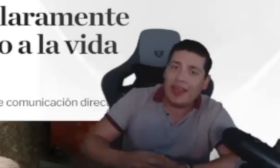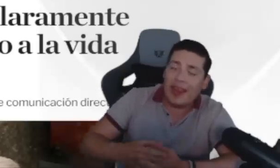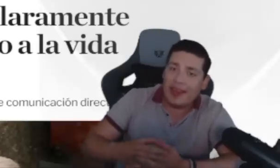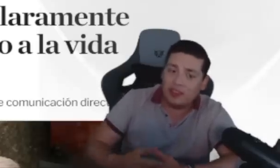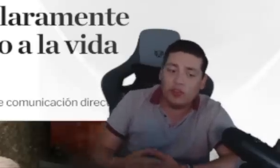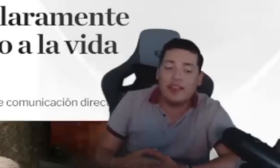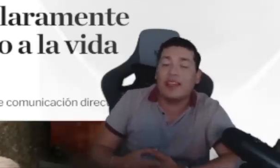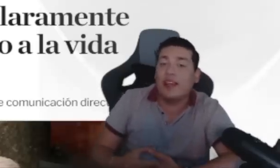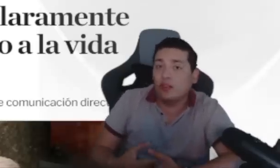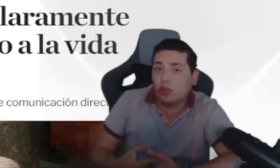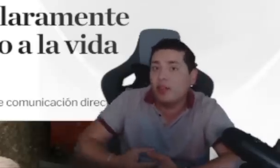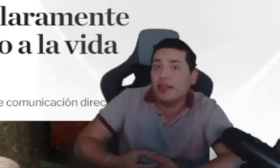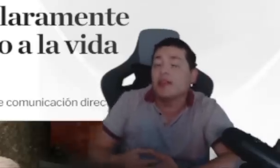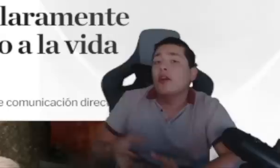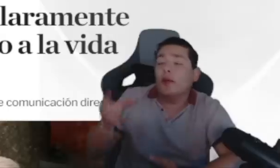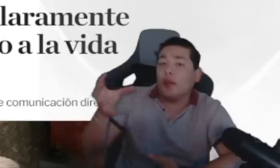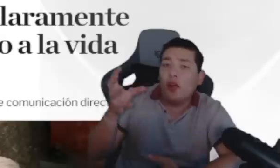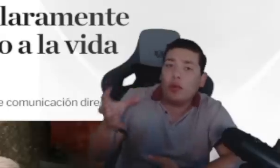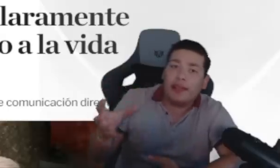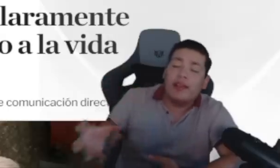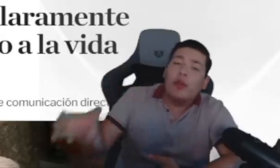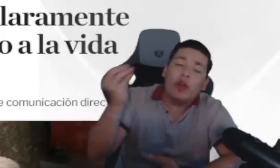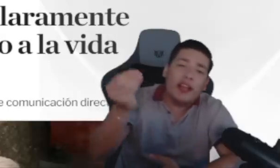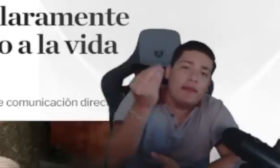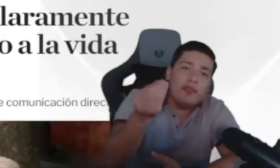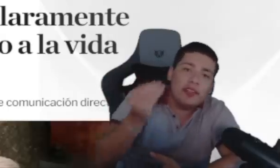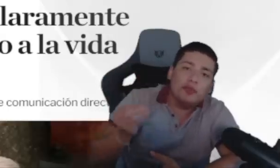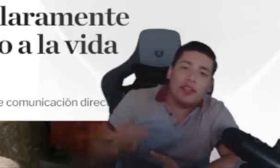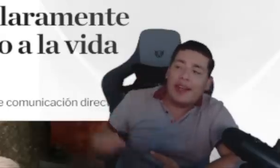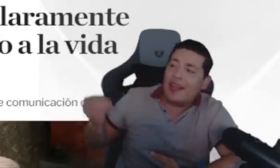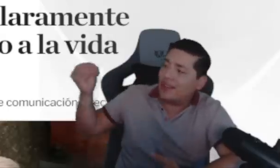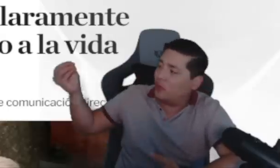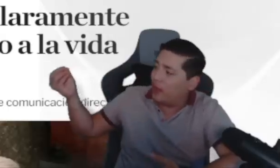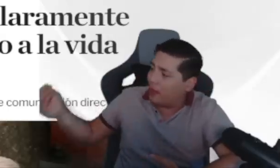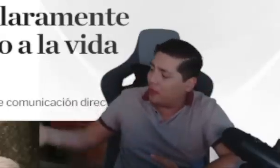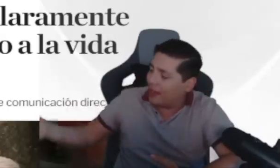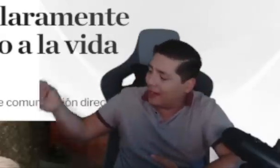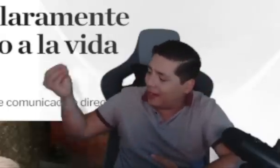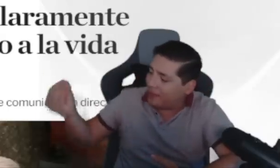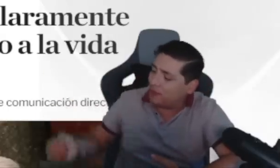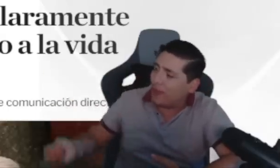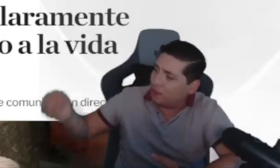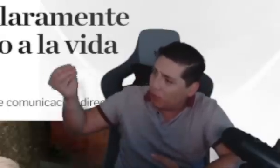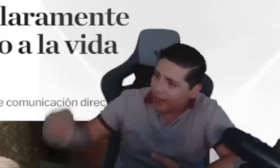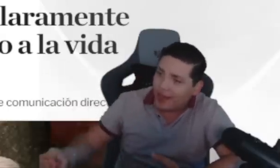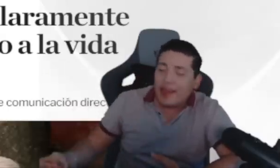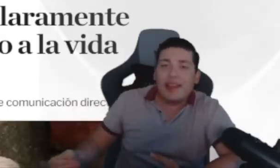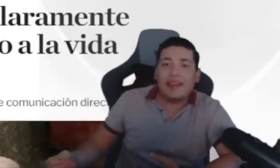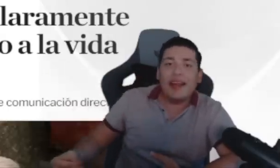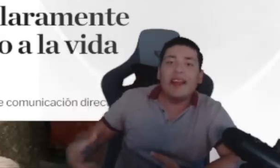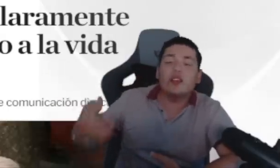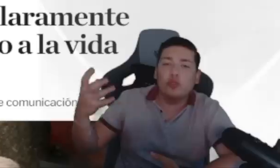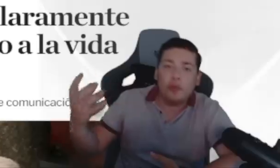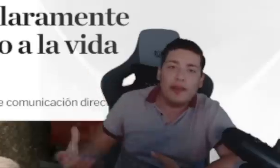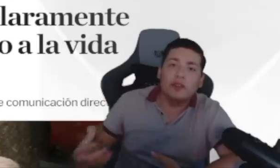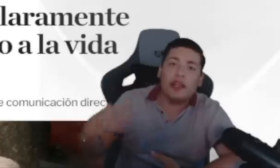de Elecciones y Consultas. Porque ojo aquí, lo que debemos de buscar es que el ciudadano tenga cada vez más poder y